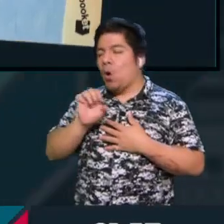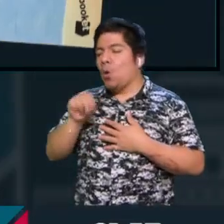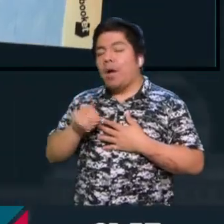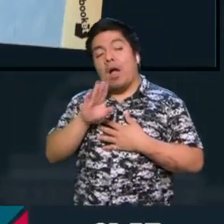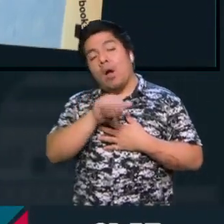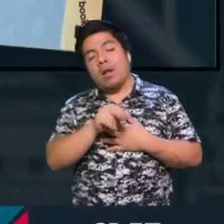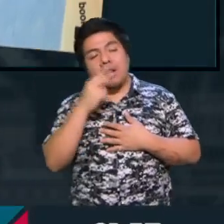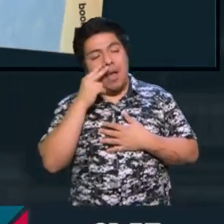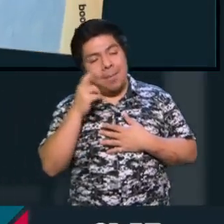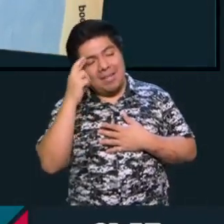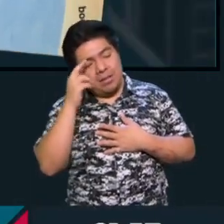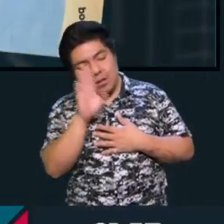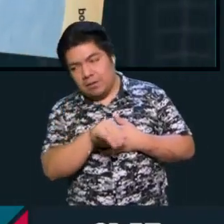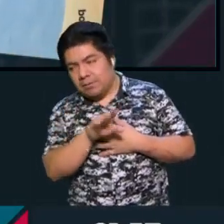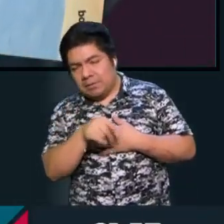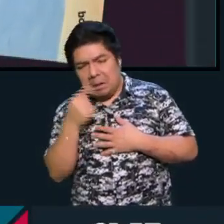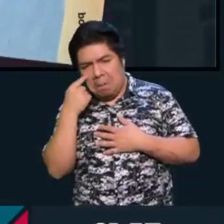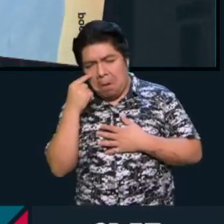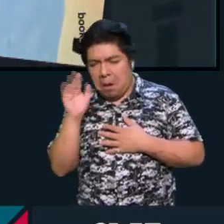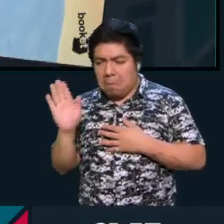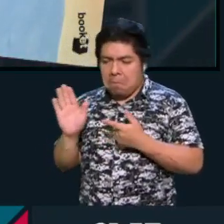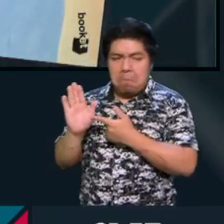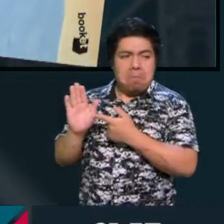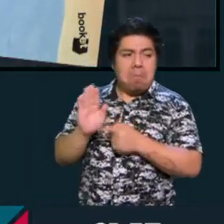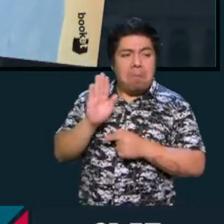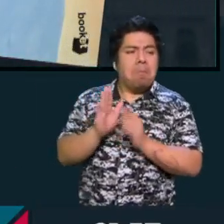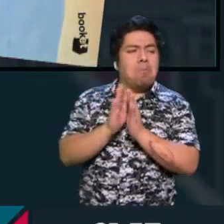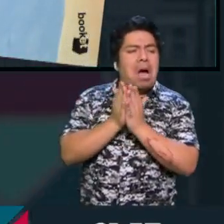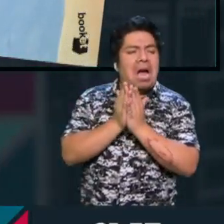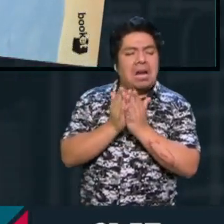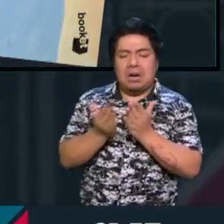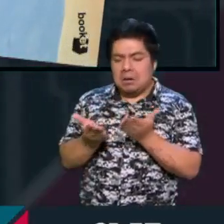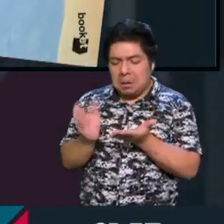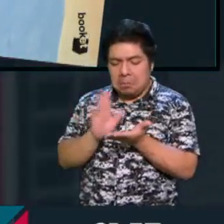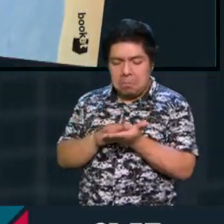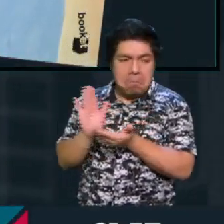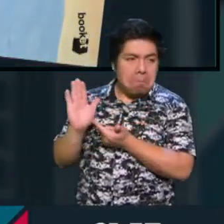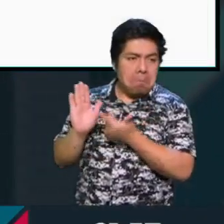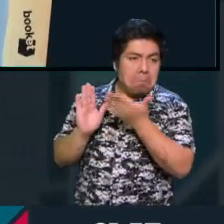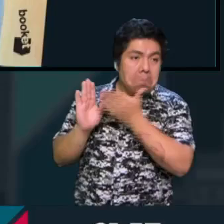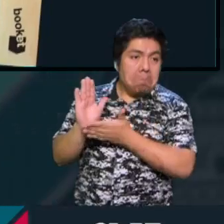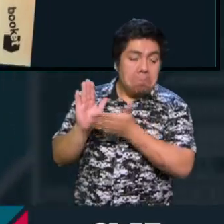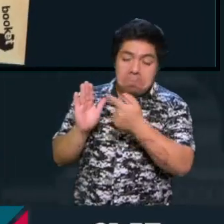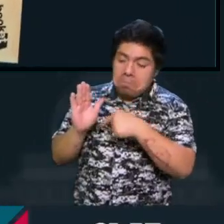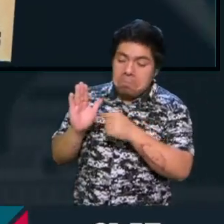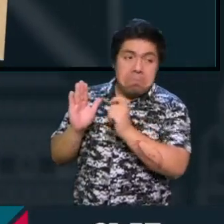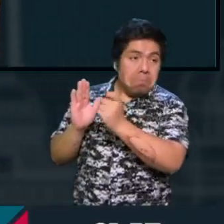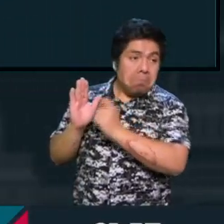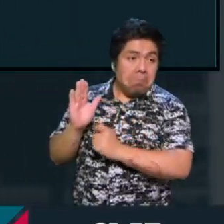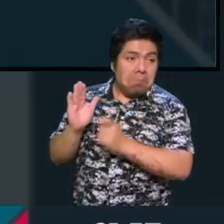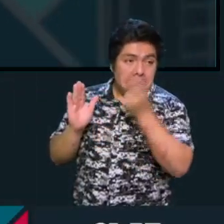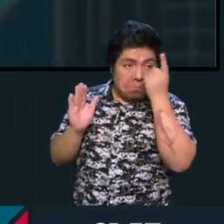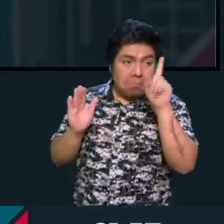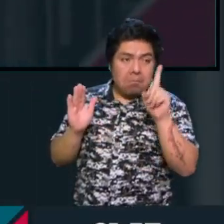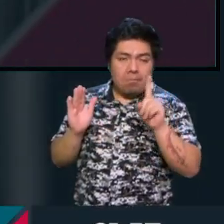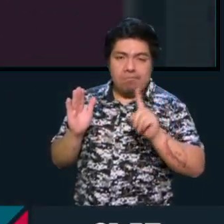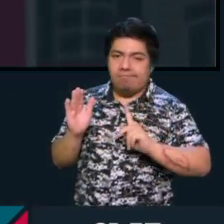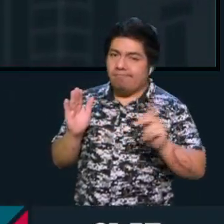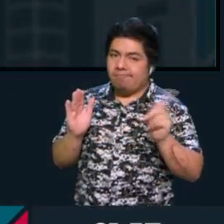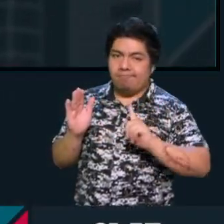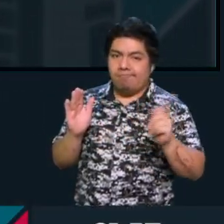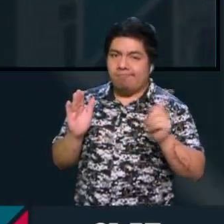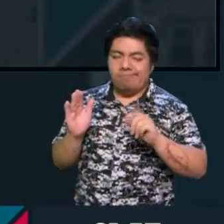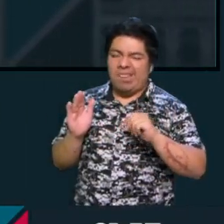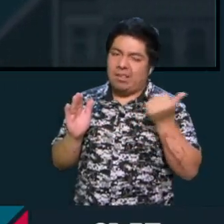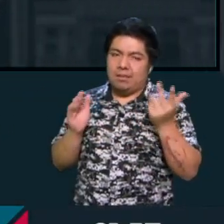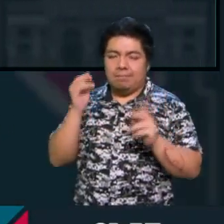Víctor, hay cosas que parecen libro, que tienen portada, que tienen autores, pero no son libro, son Claro.